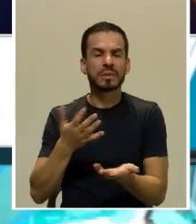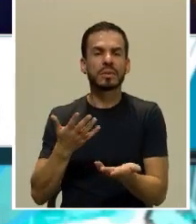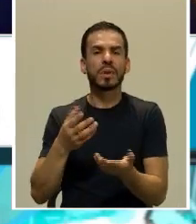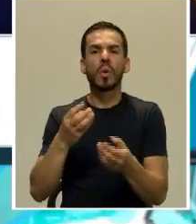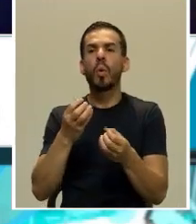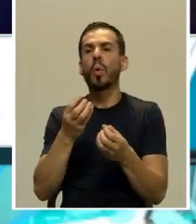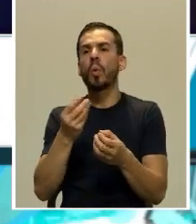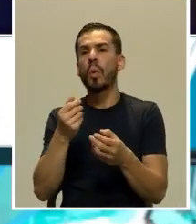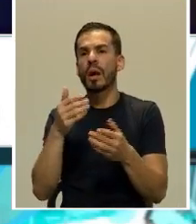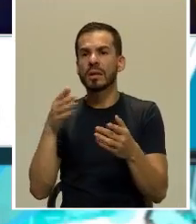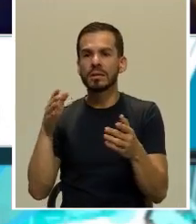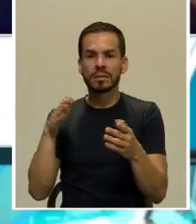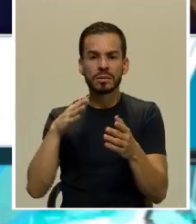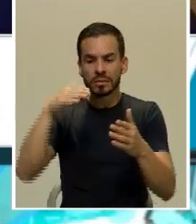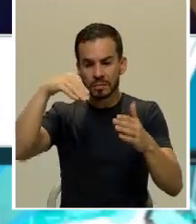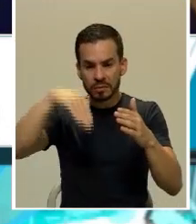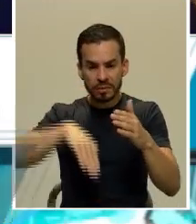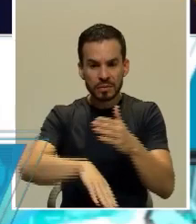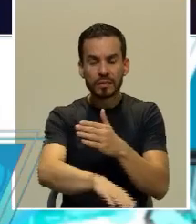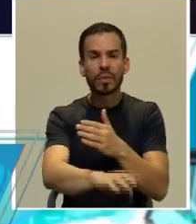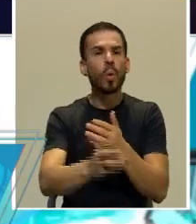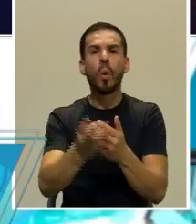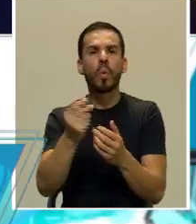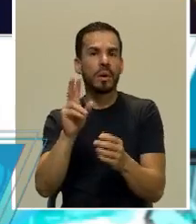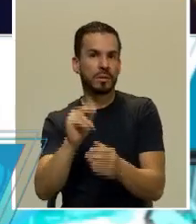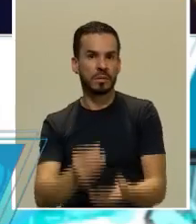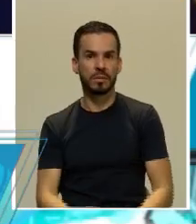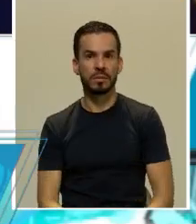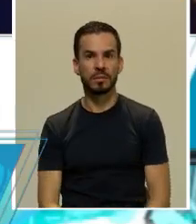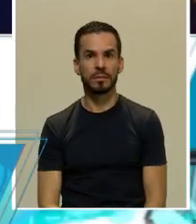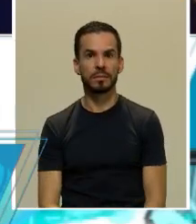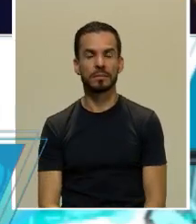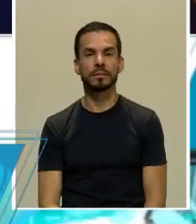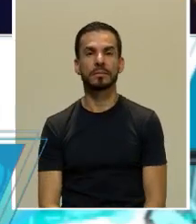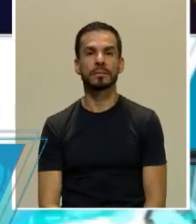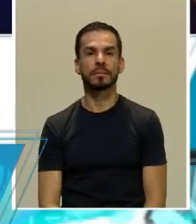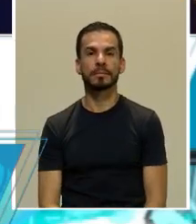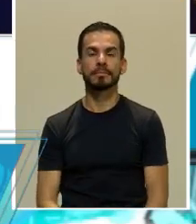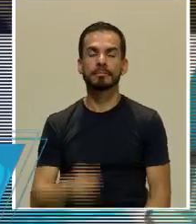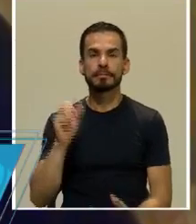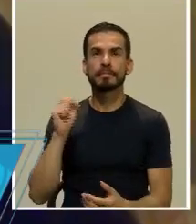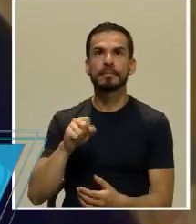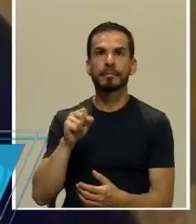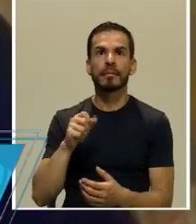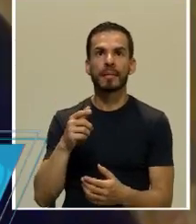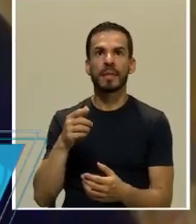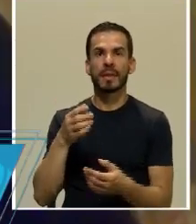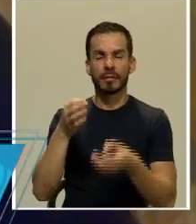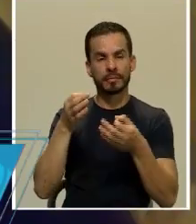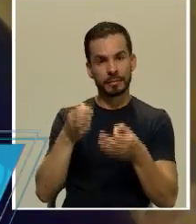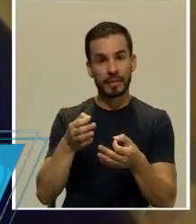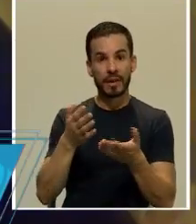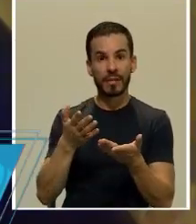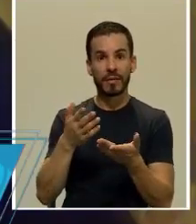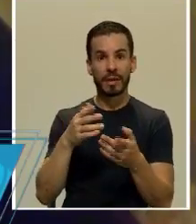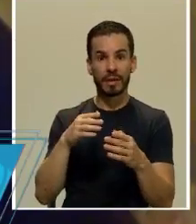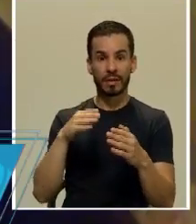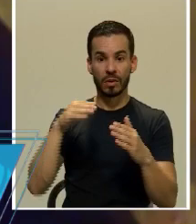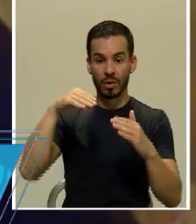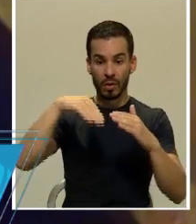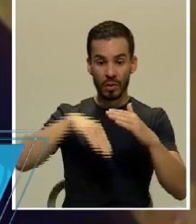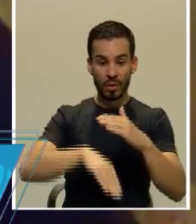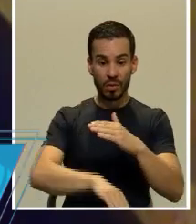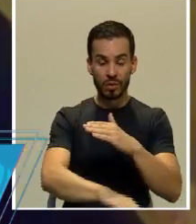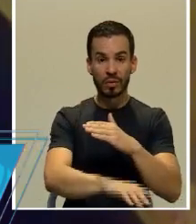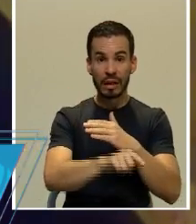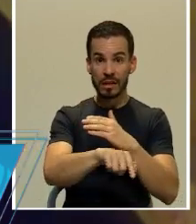cuántos cruces a desnivel hacer o cuántos no? Sí, en efecto, los cruces a